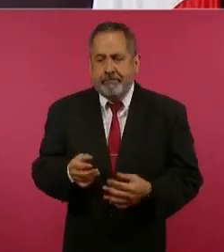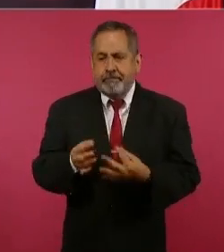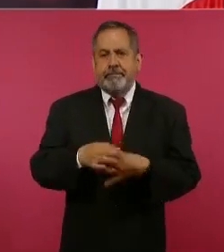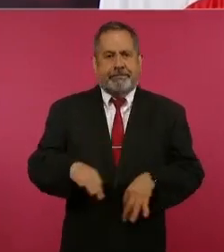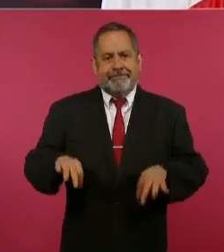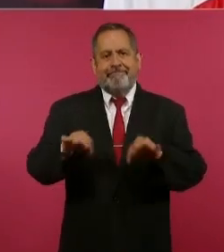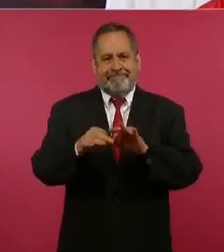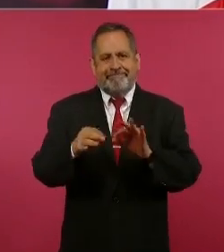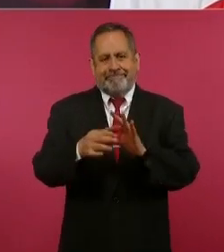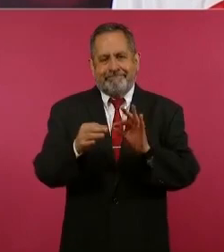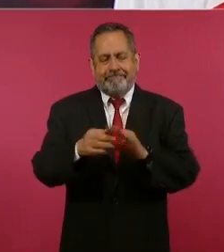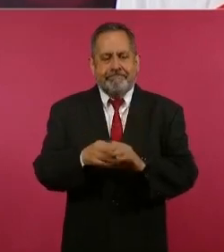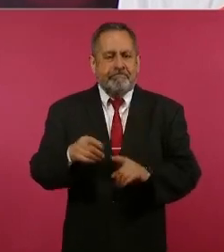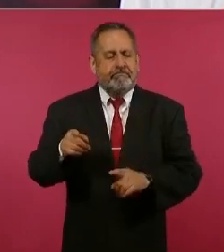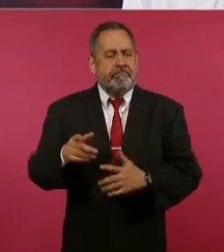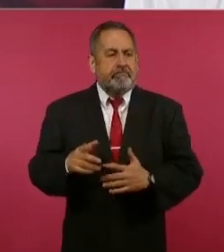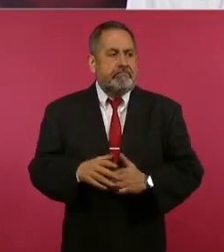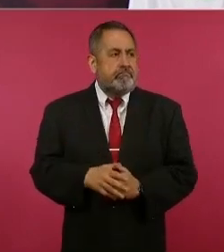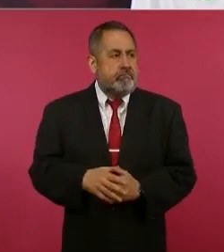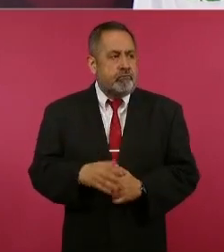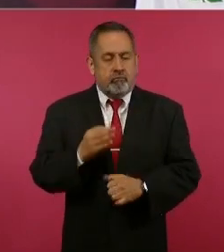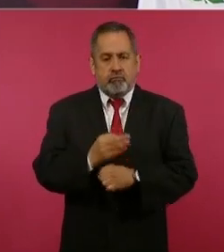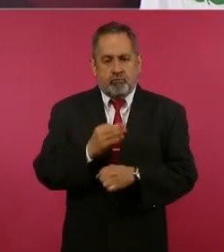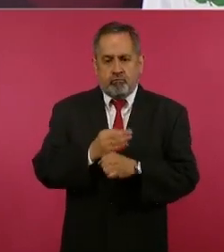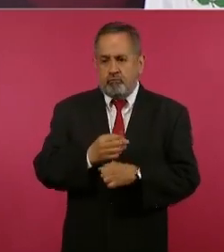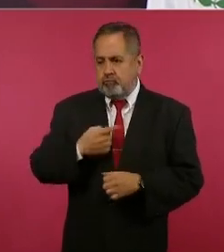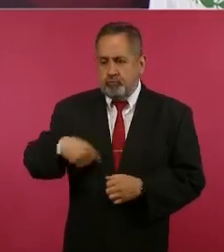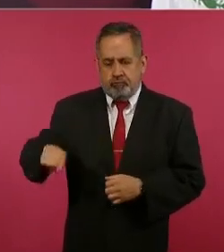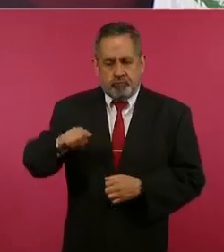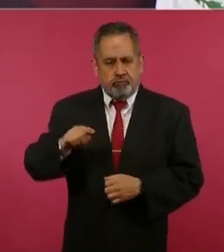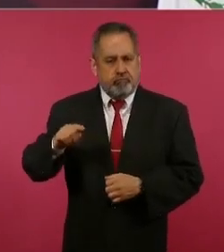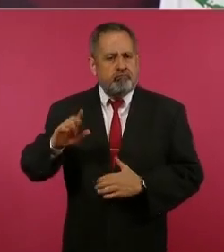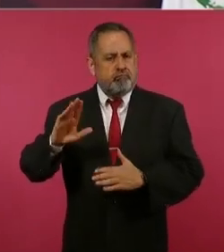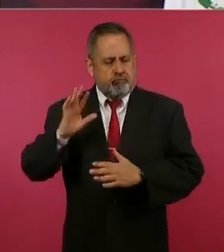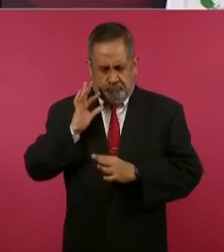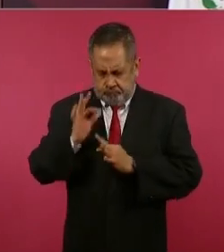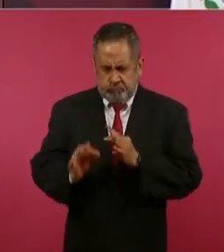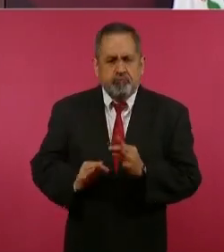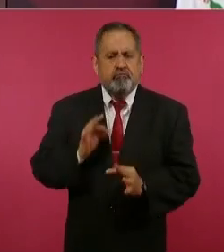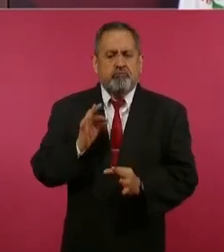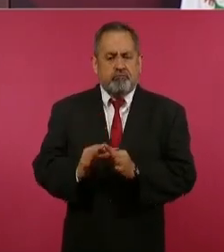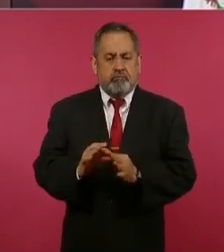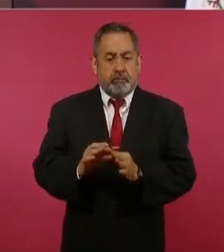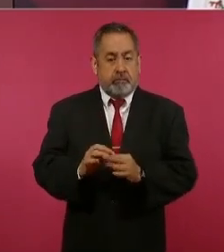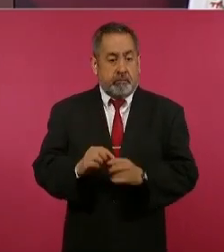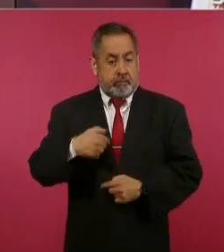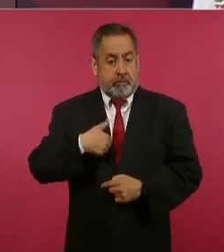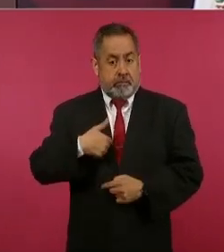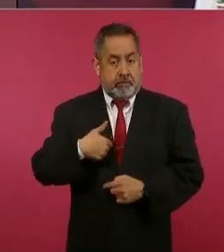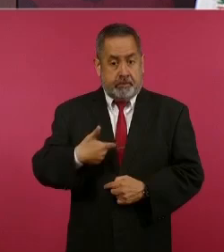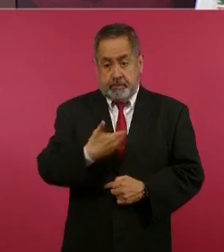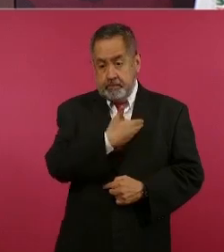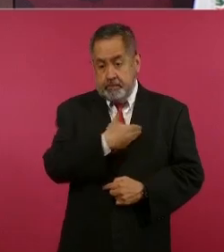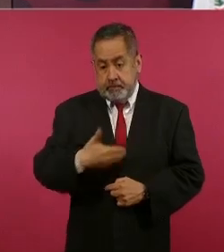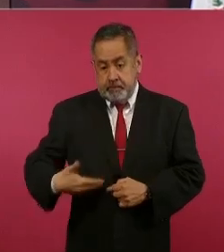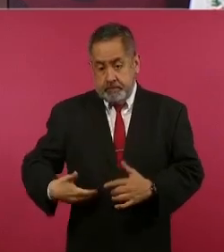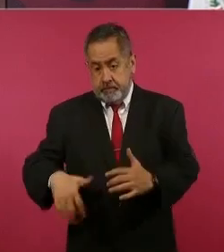un compromiso que vamos a cumplir antes